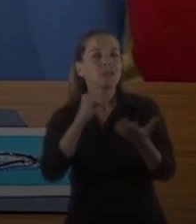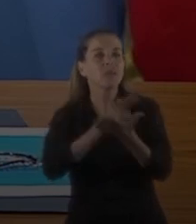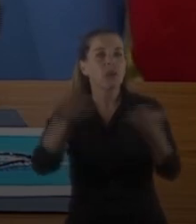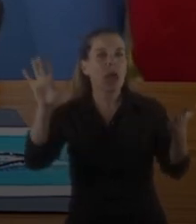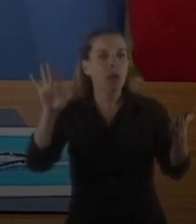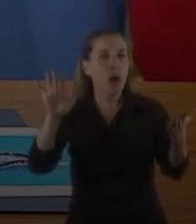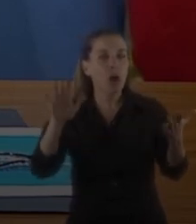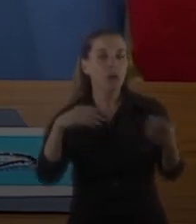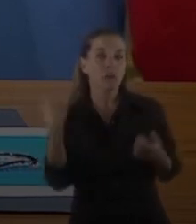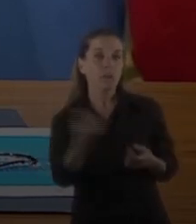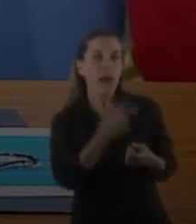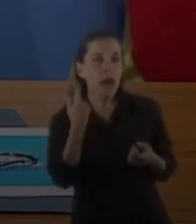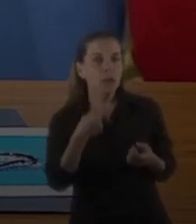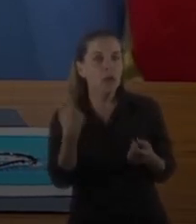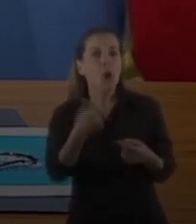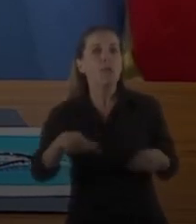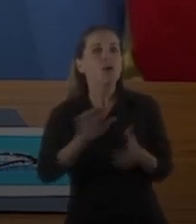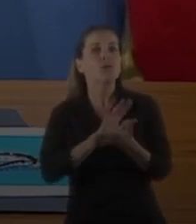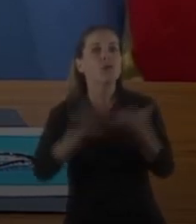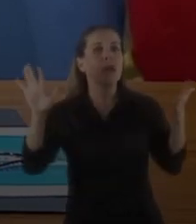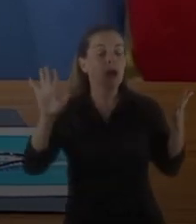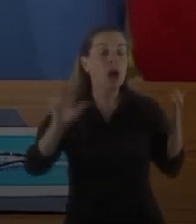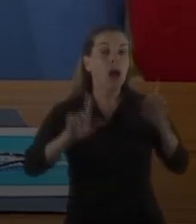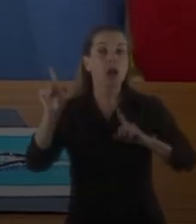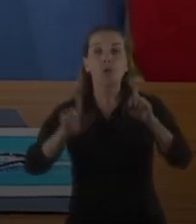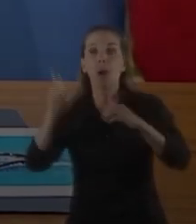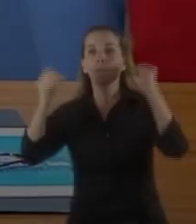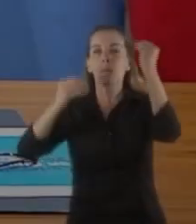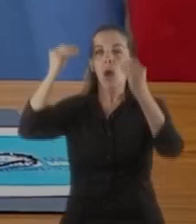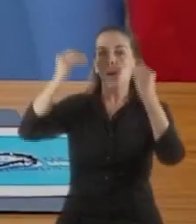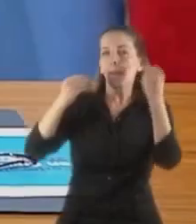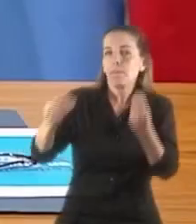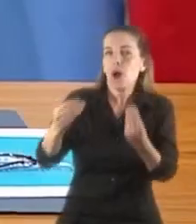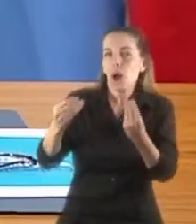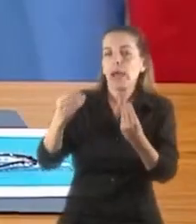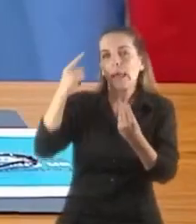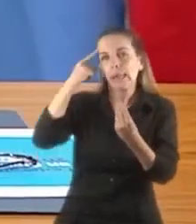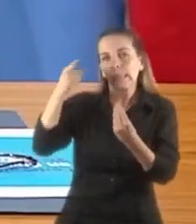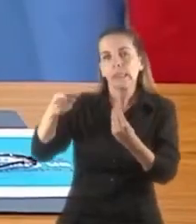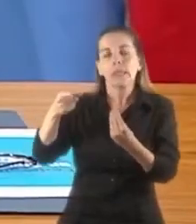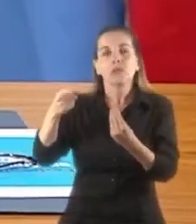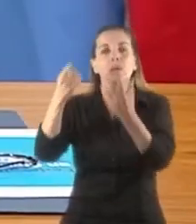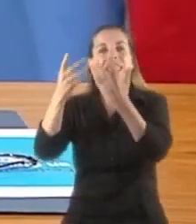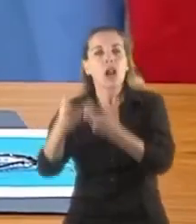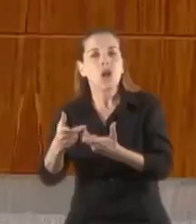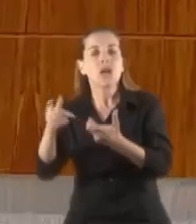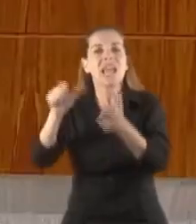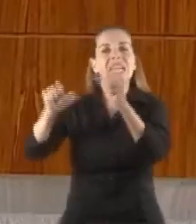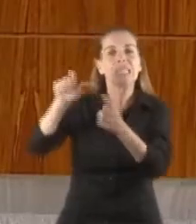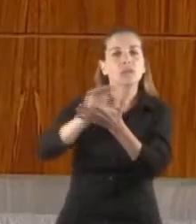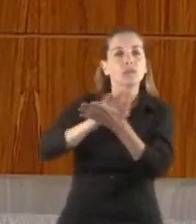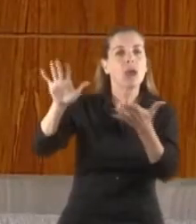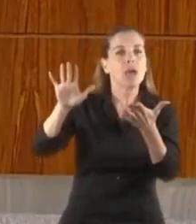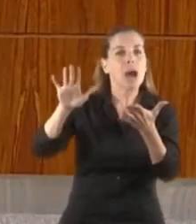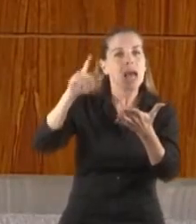es para nosotros novedoso, para algunos preocupante, por el uso que se hace de esa inteligencia artificial. Lo